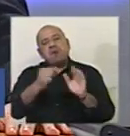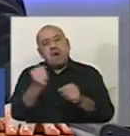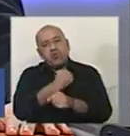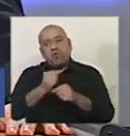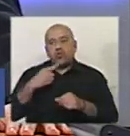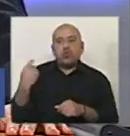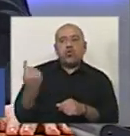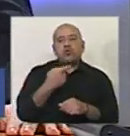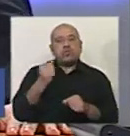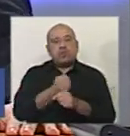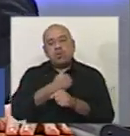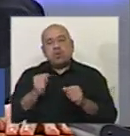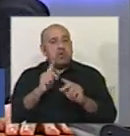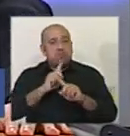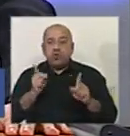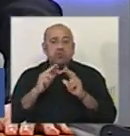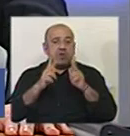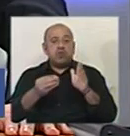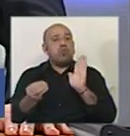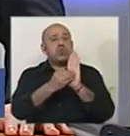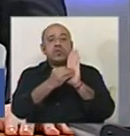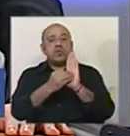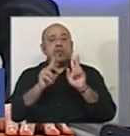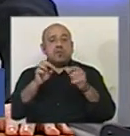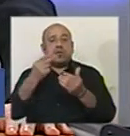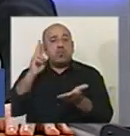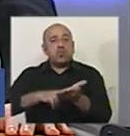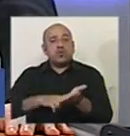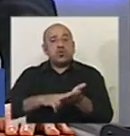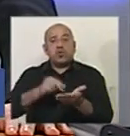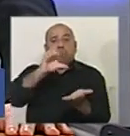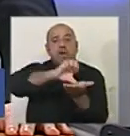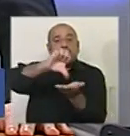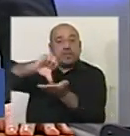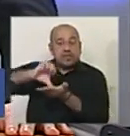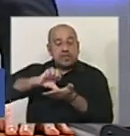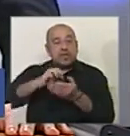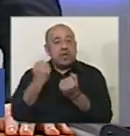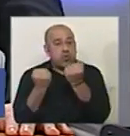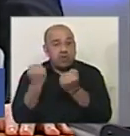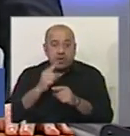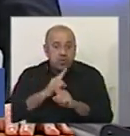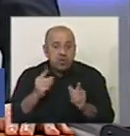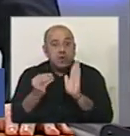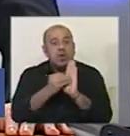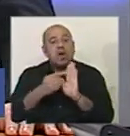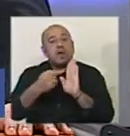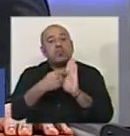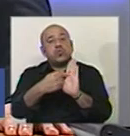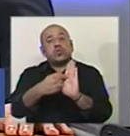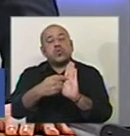mencionó el proteccionismo o la condena al proteccionismo que normalmente se menciona en estas declaraciones. Pero en la declaración esta de Buenos